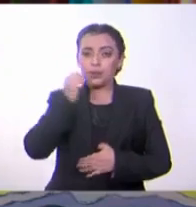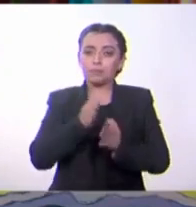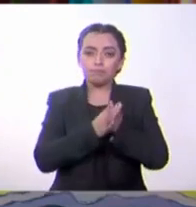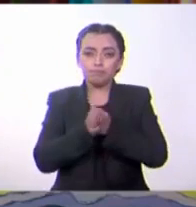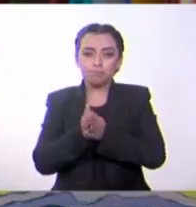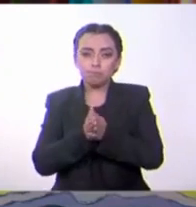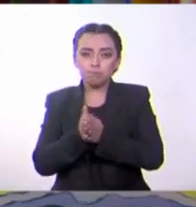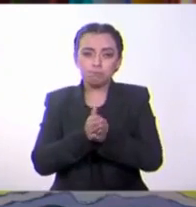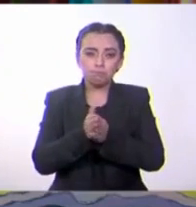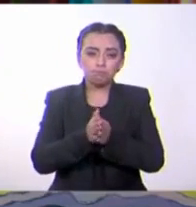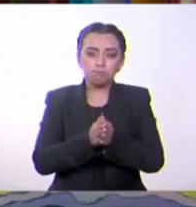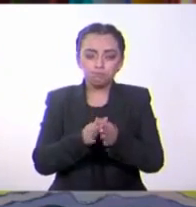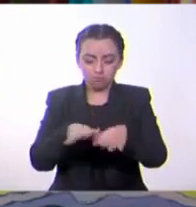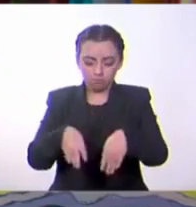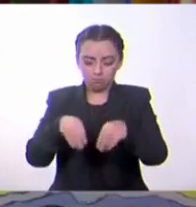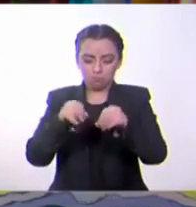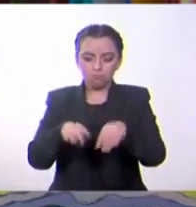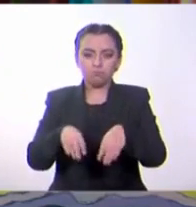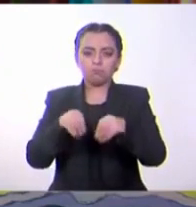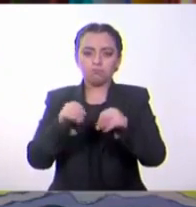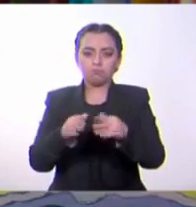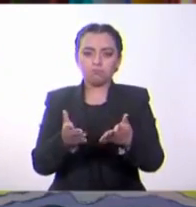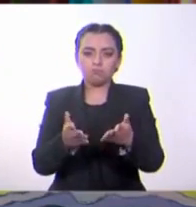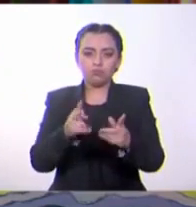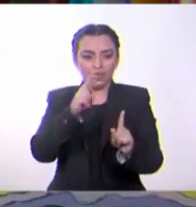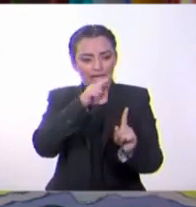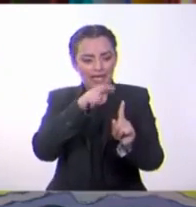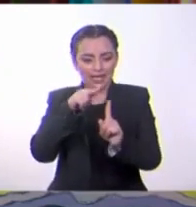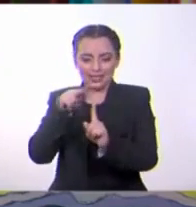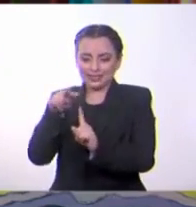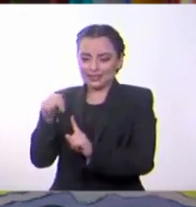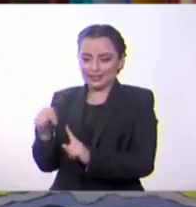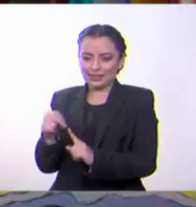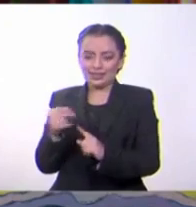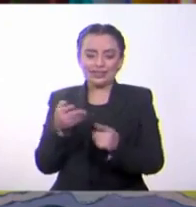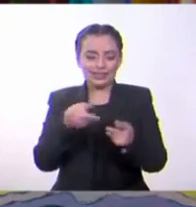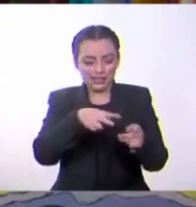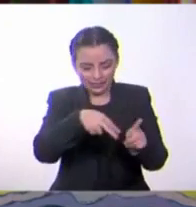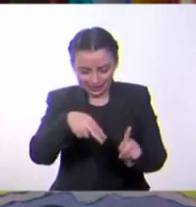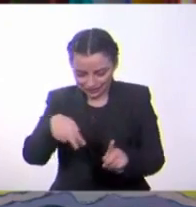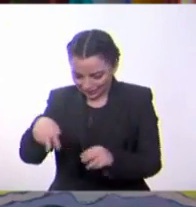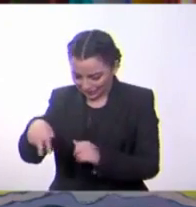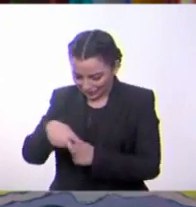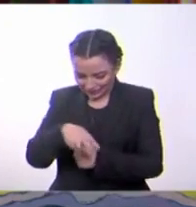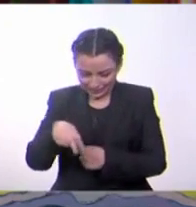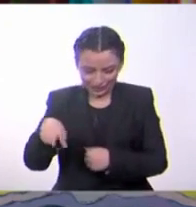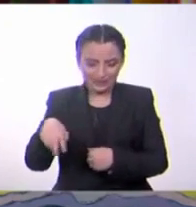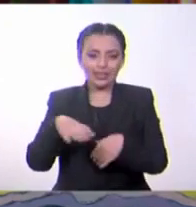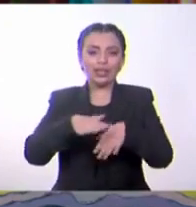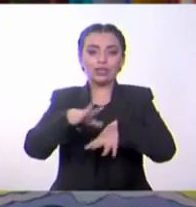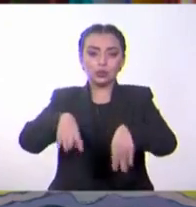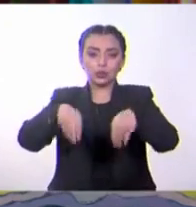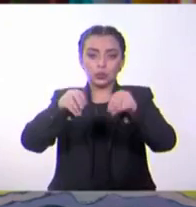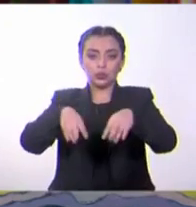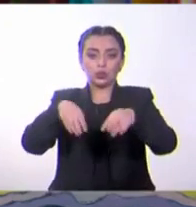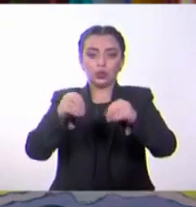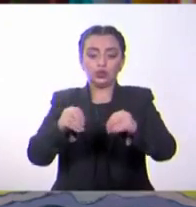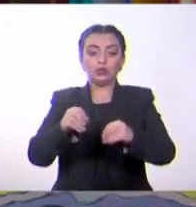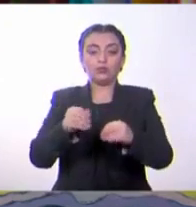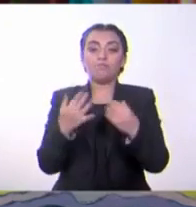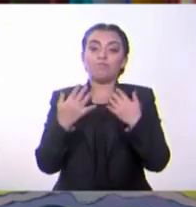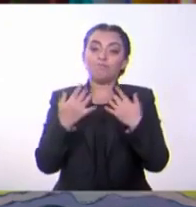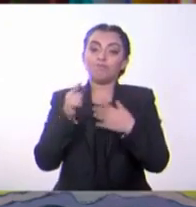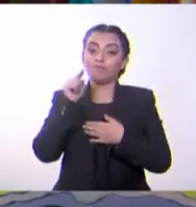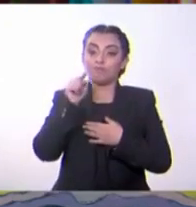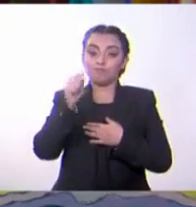interesantes sobre el suelo y sobre algunas características físicas que éste tiene. Espero que hayas aprendido y que también